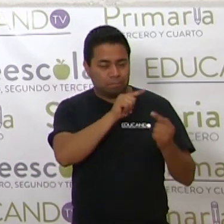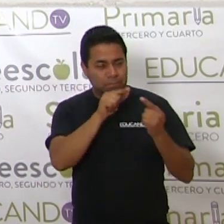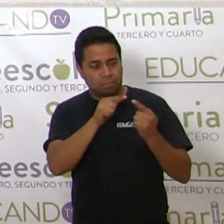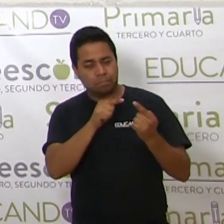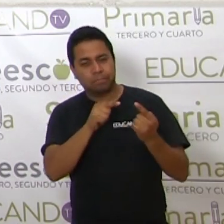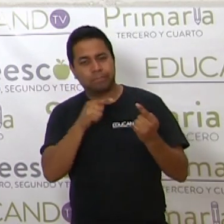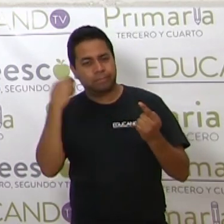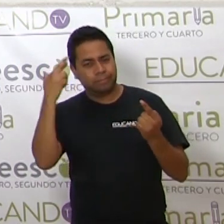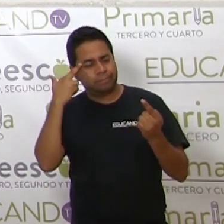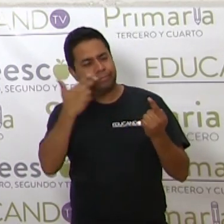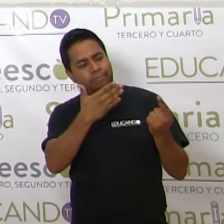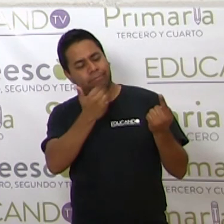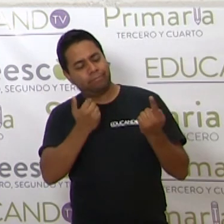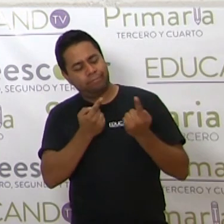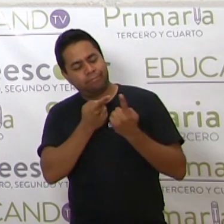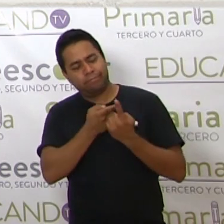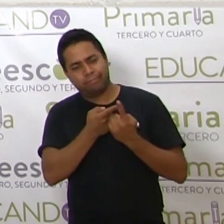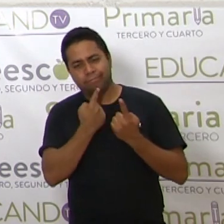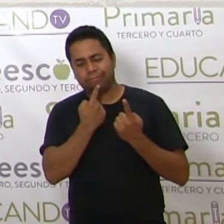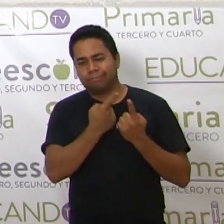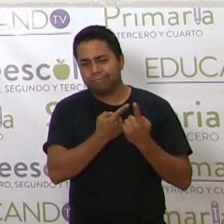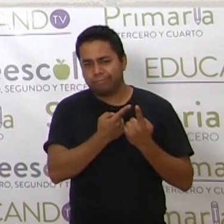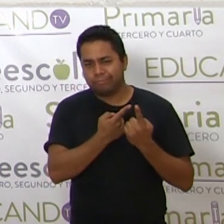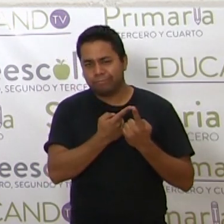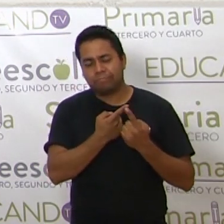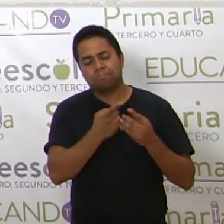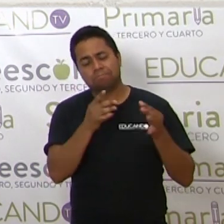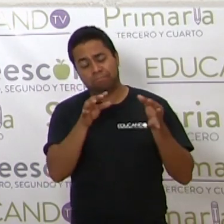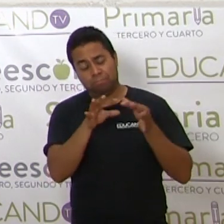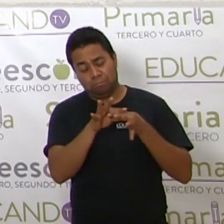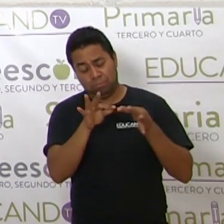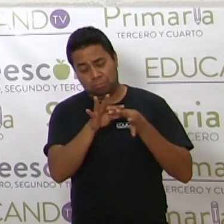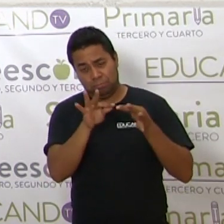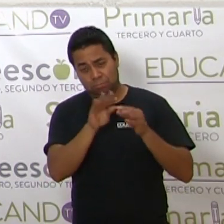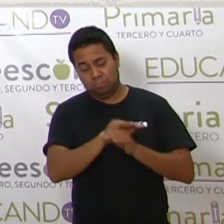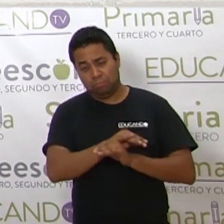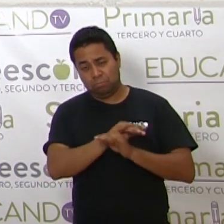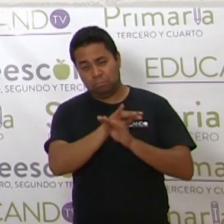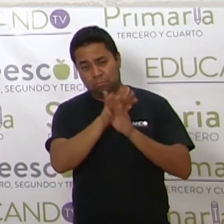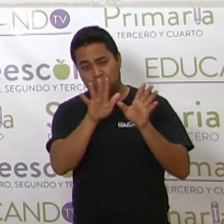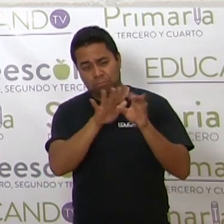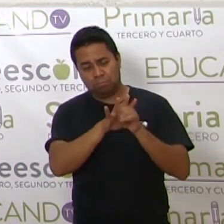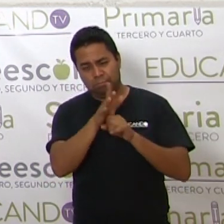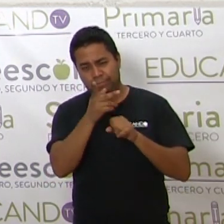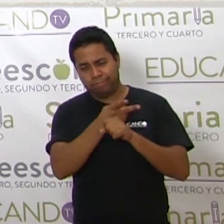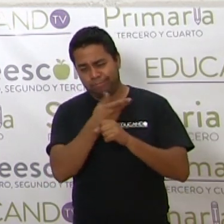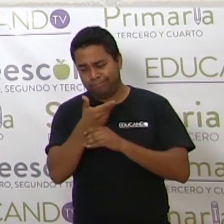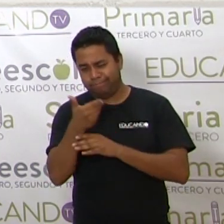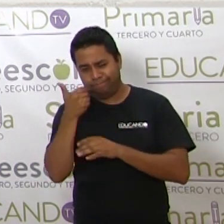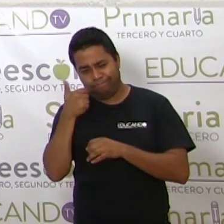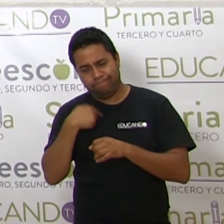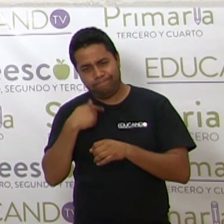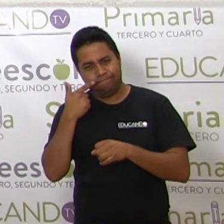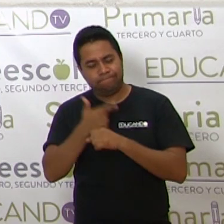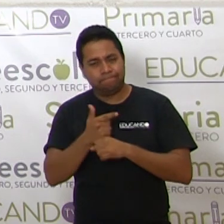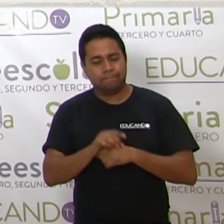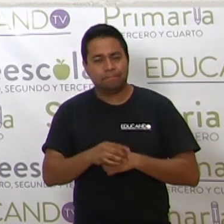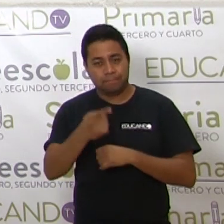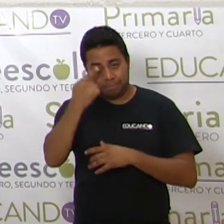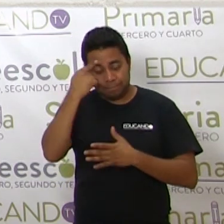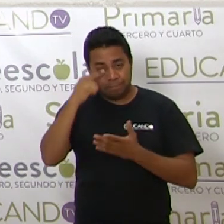y le dijo que le diera la explicación de todo aquello que creen que pasó